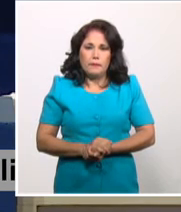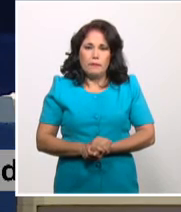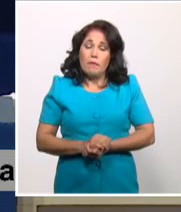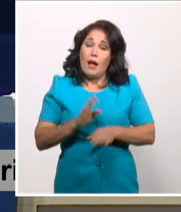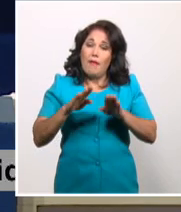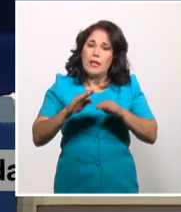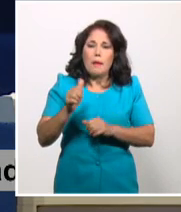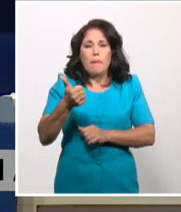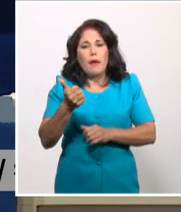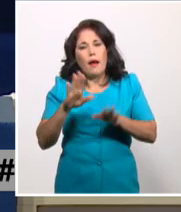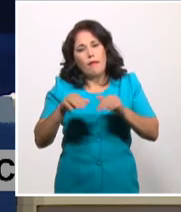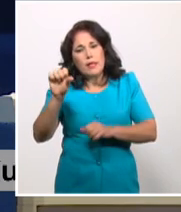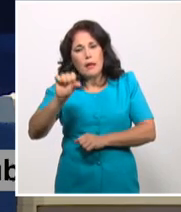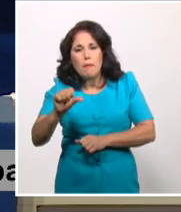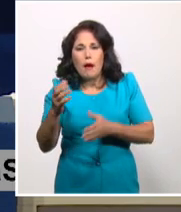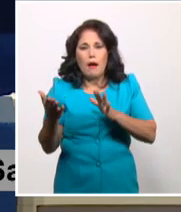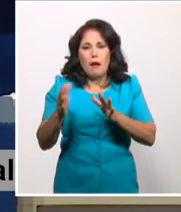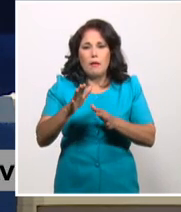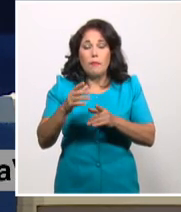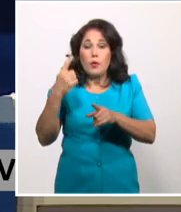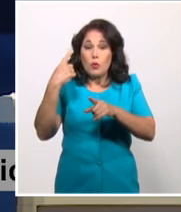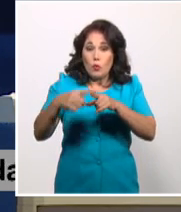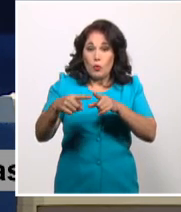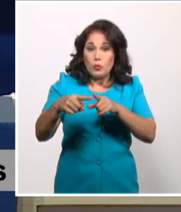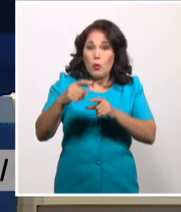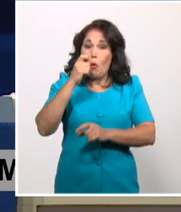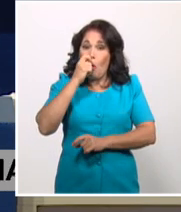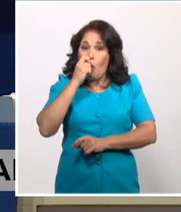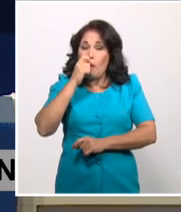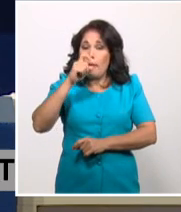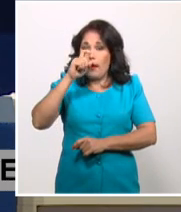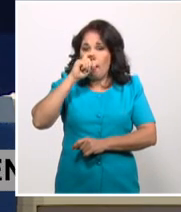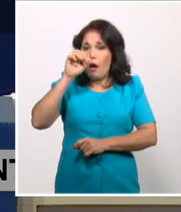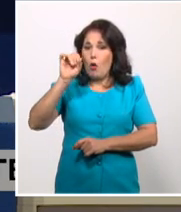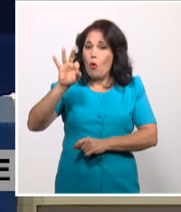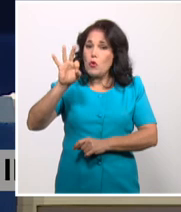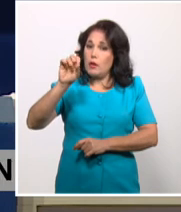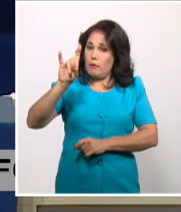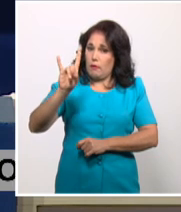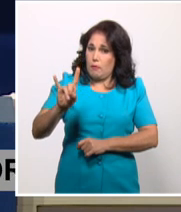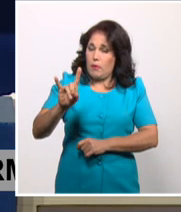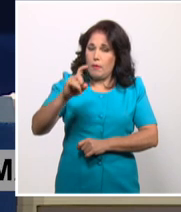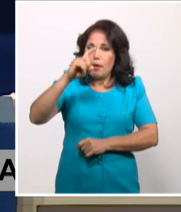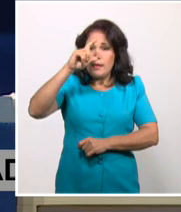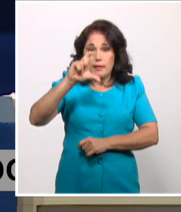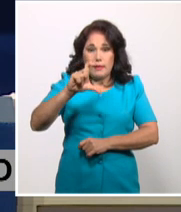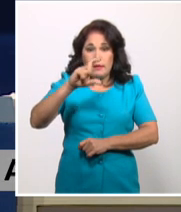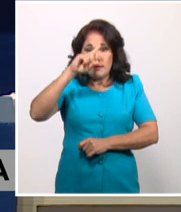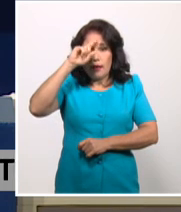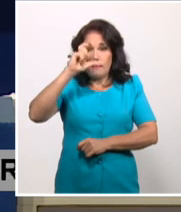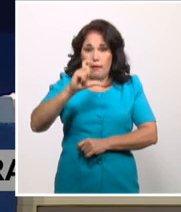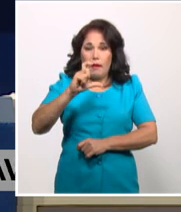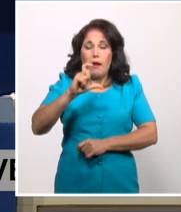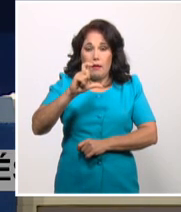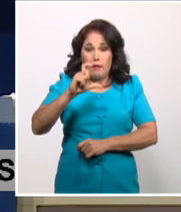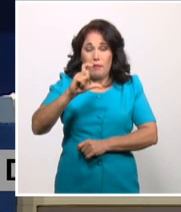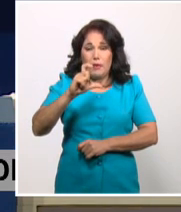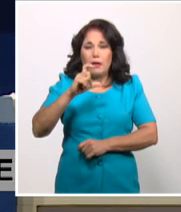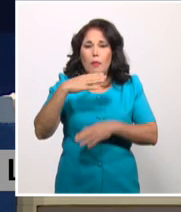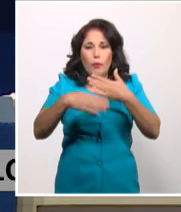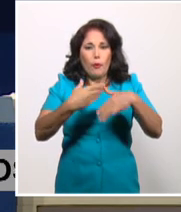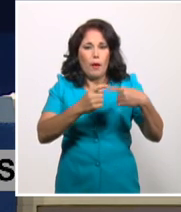inestable. Y un paciente de 89 años de Santa Clara, que tiene antecedentes de una